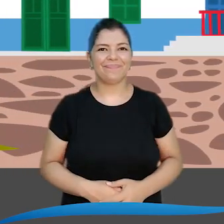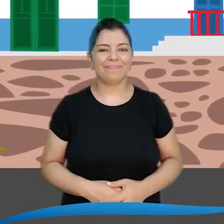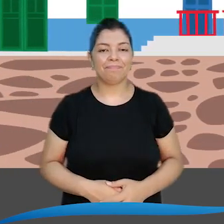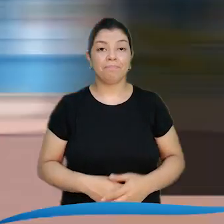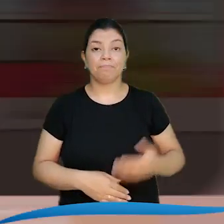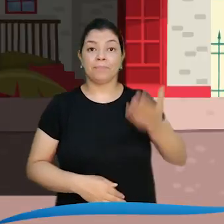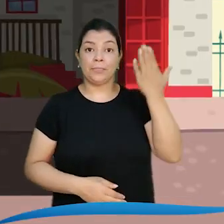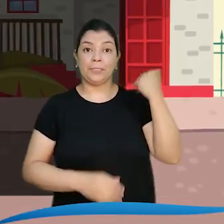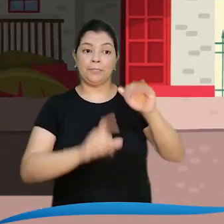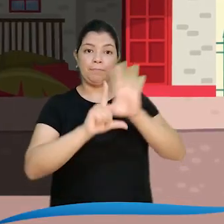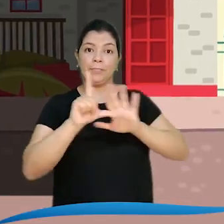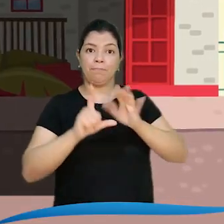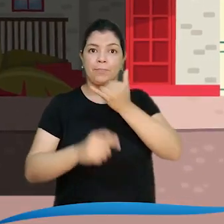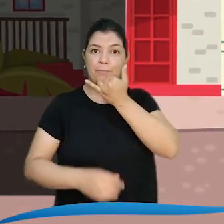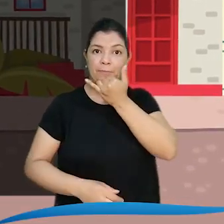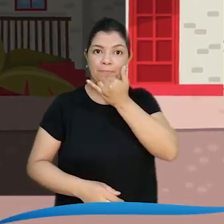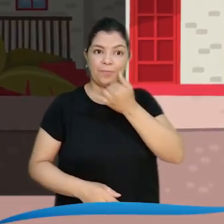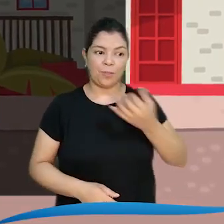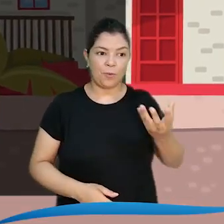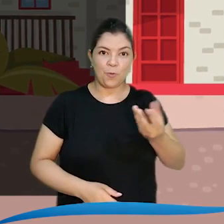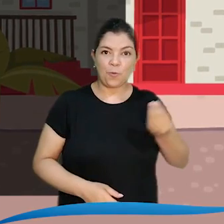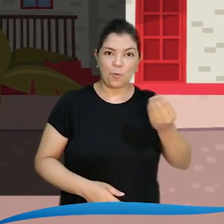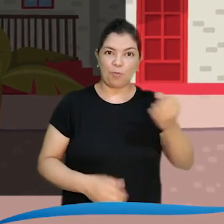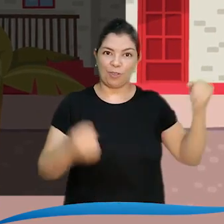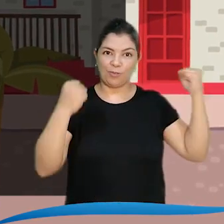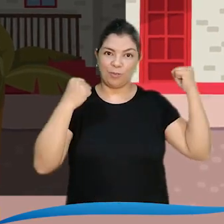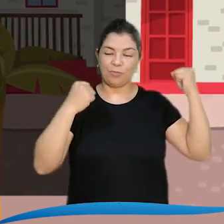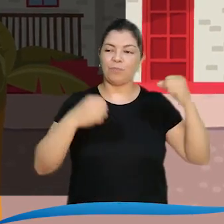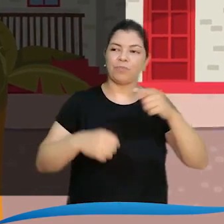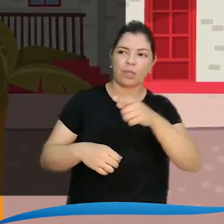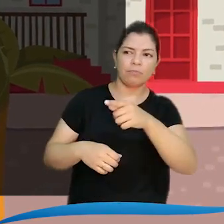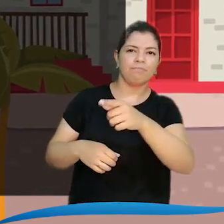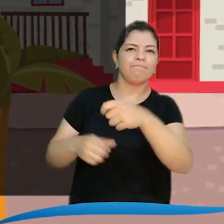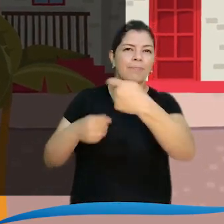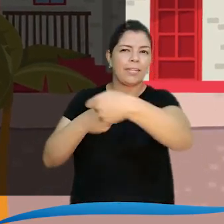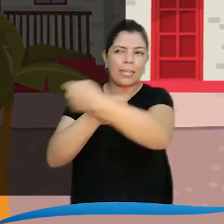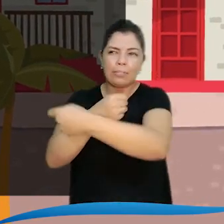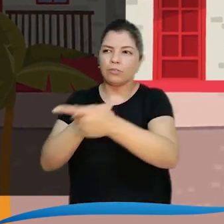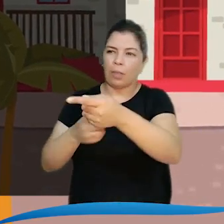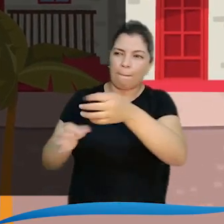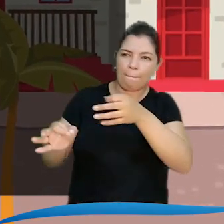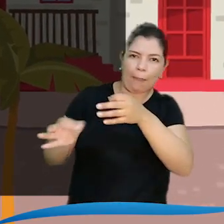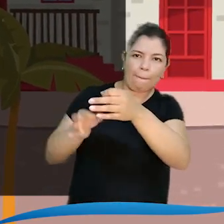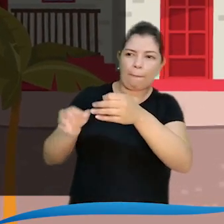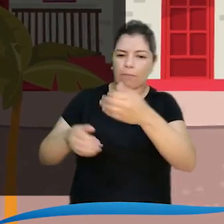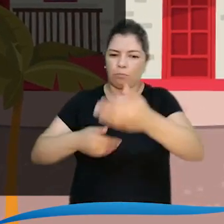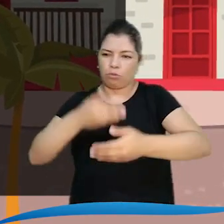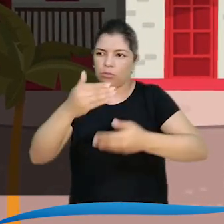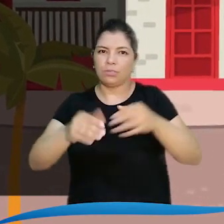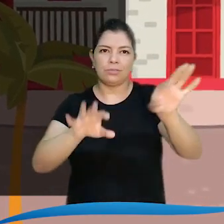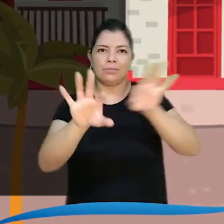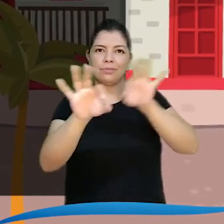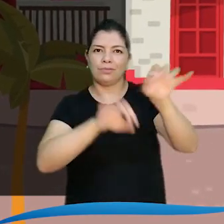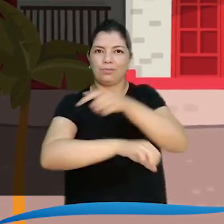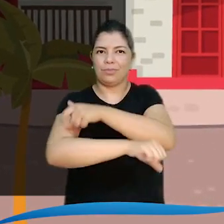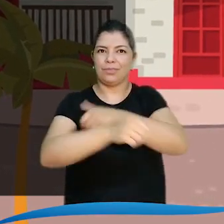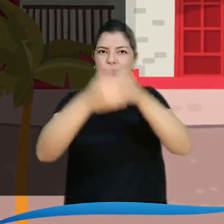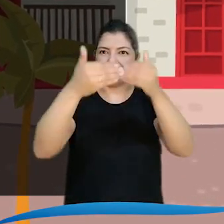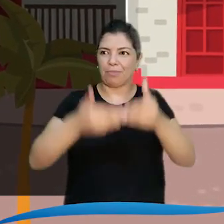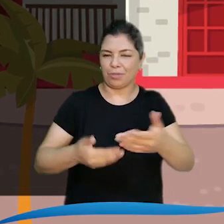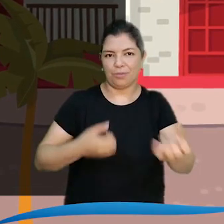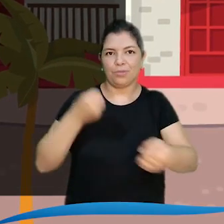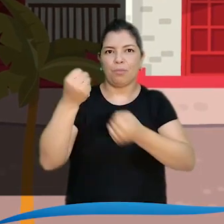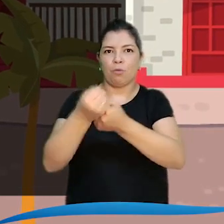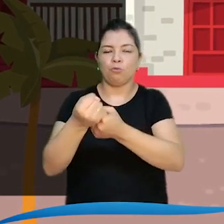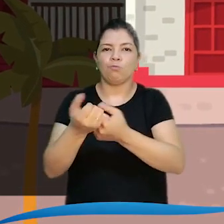territorios. En el capítulo anterior, nuestros amigos ayudaron al equipo de Los Bananos en el proceso de preparación de las elecciones